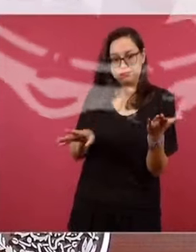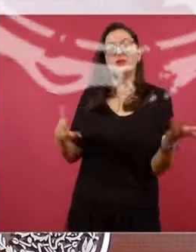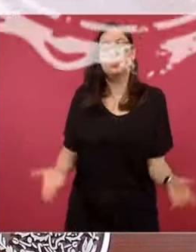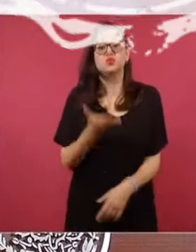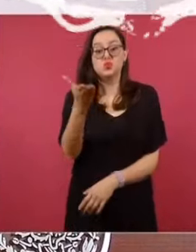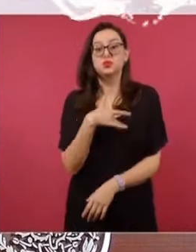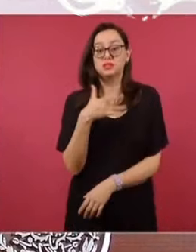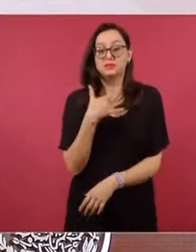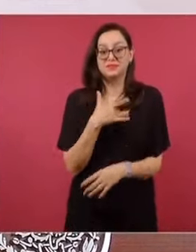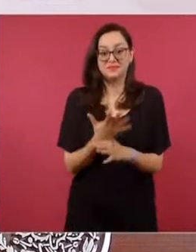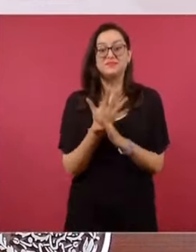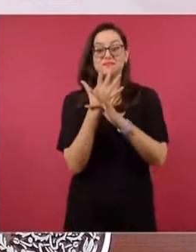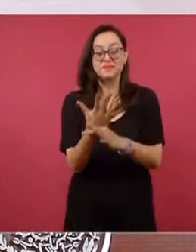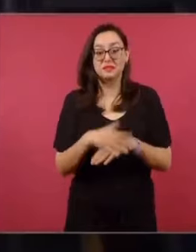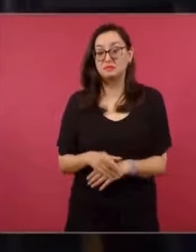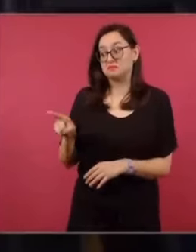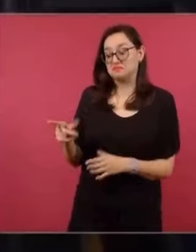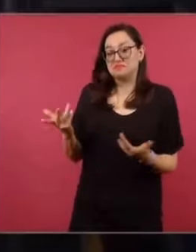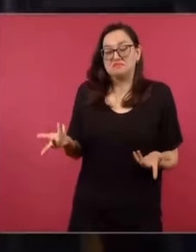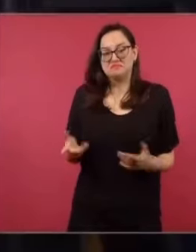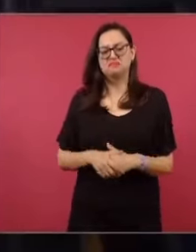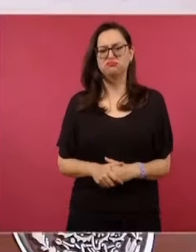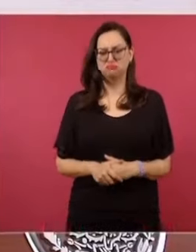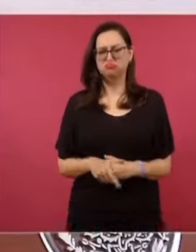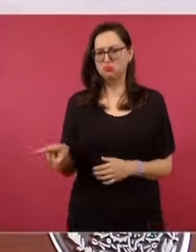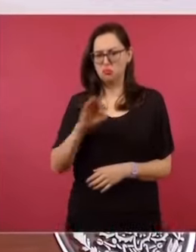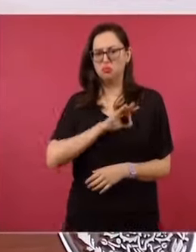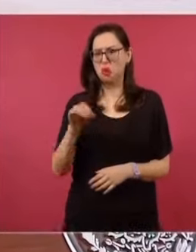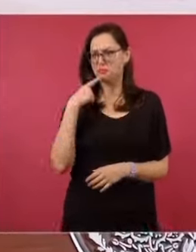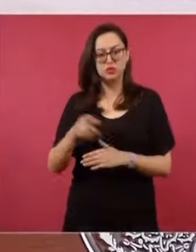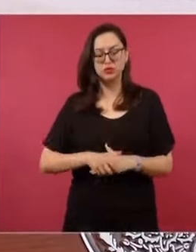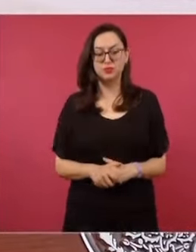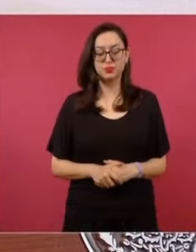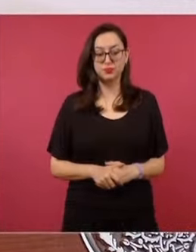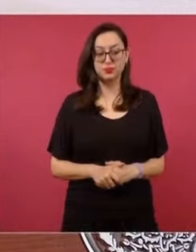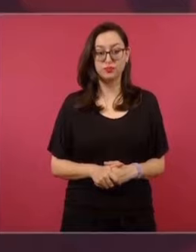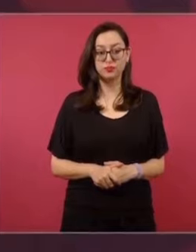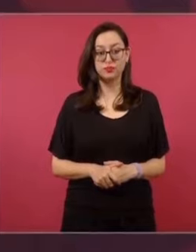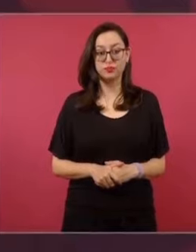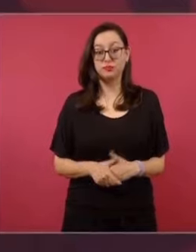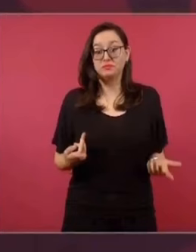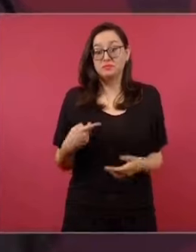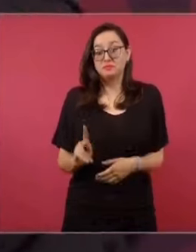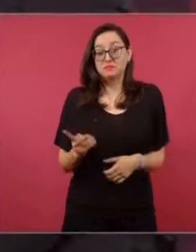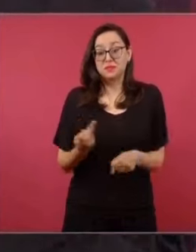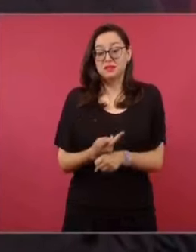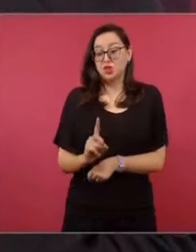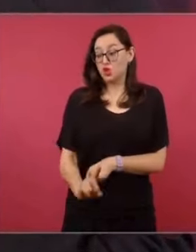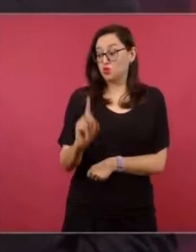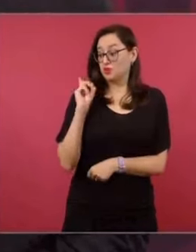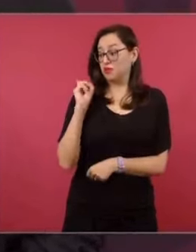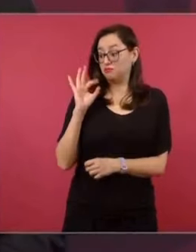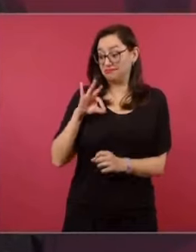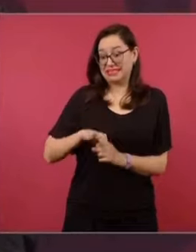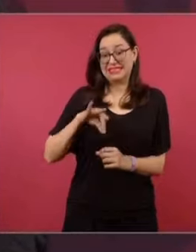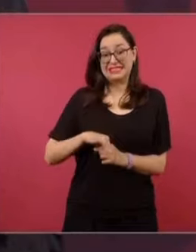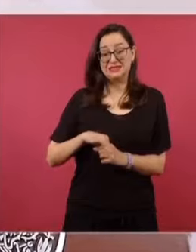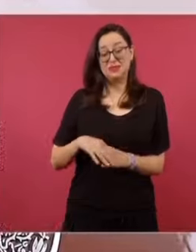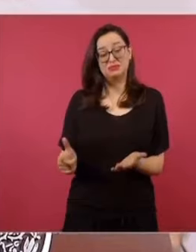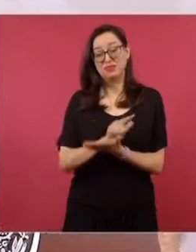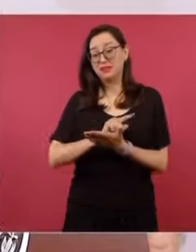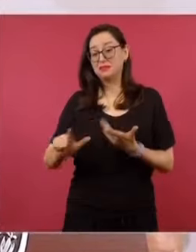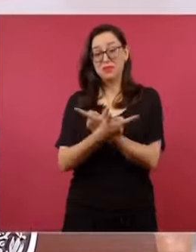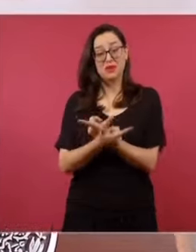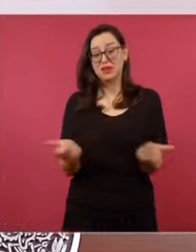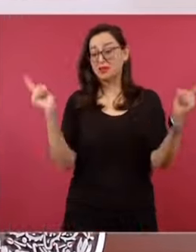Decirle a Marco Cortés cuando utiliza este tipo de argumentos. Que está en su derecho, pero que la elección del domingo es la elección más limpia y más